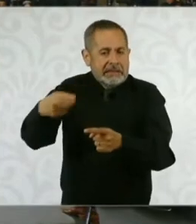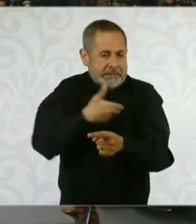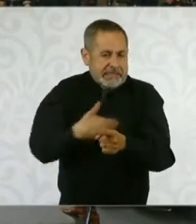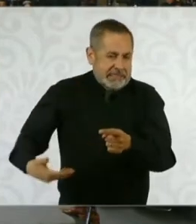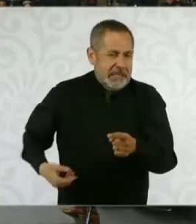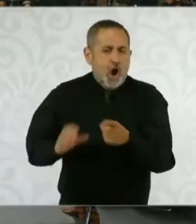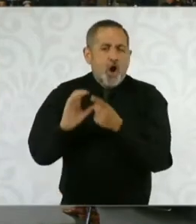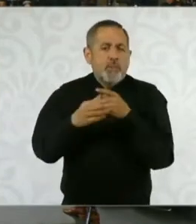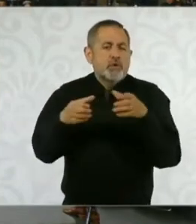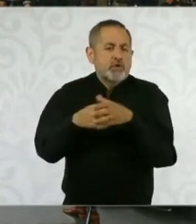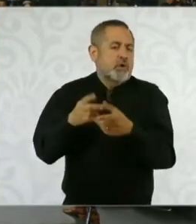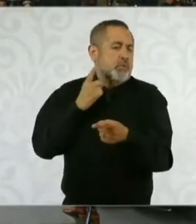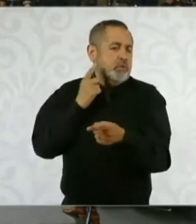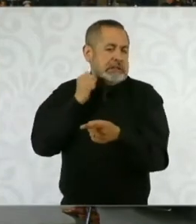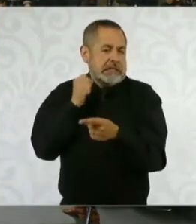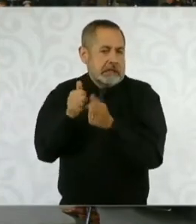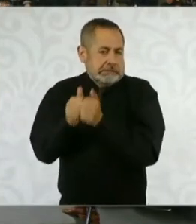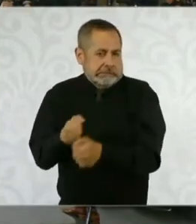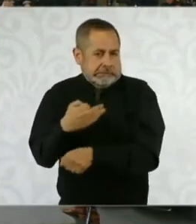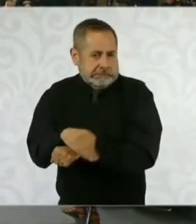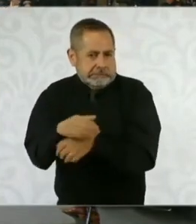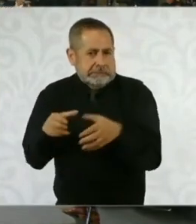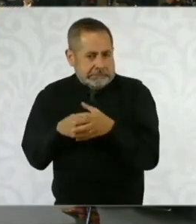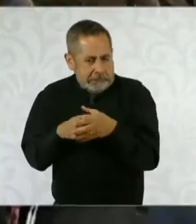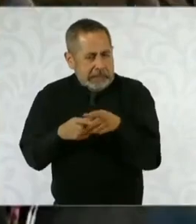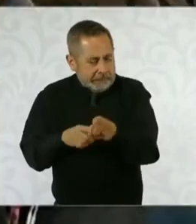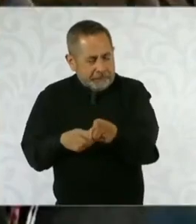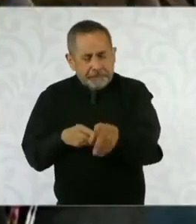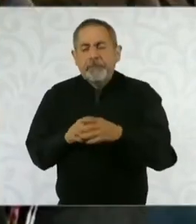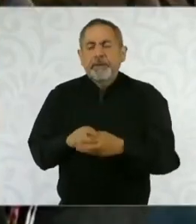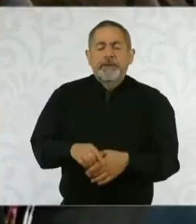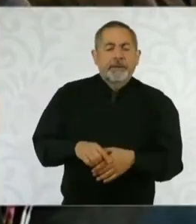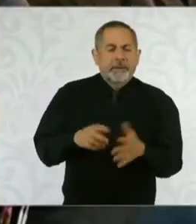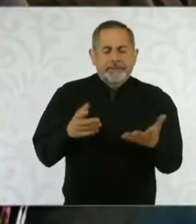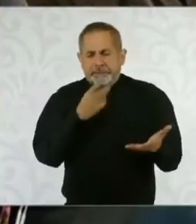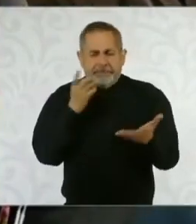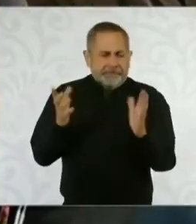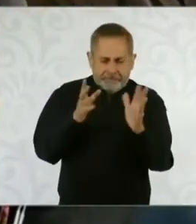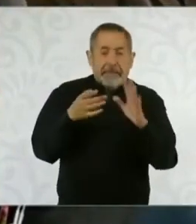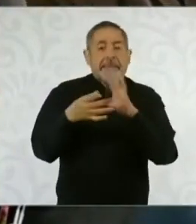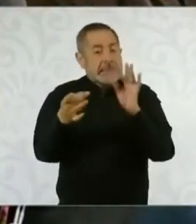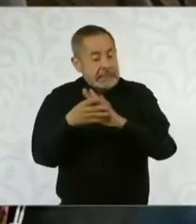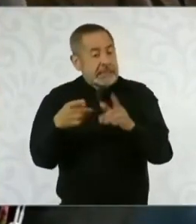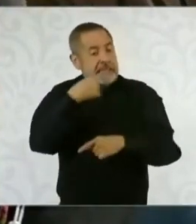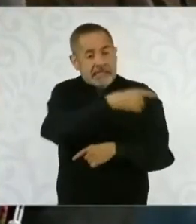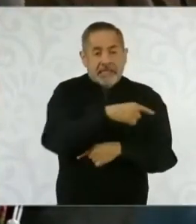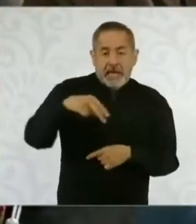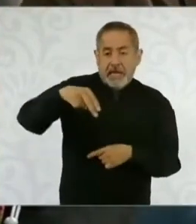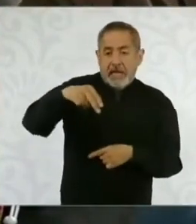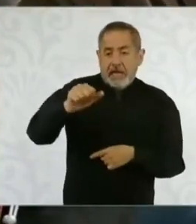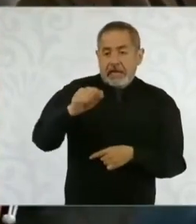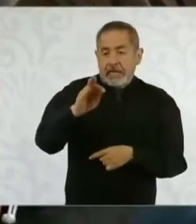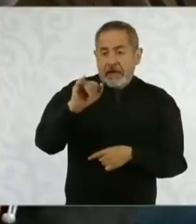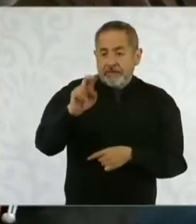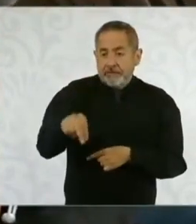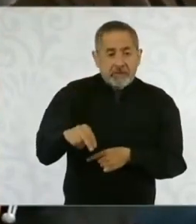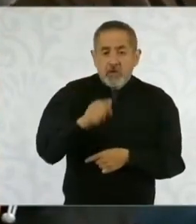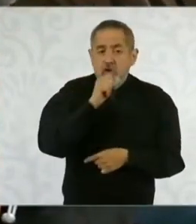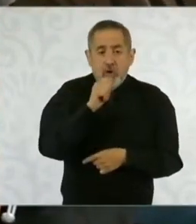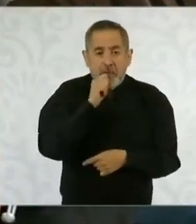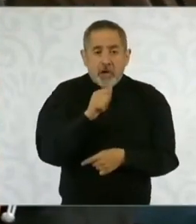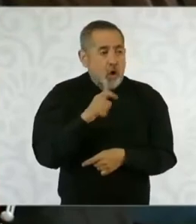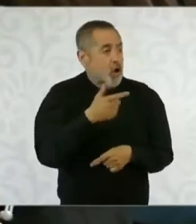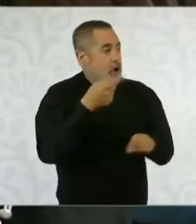comisión permanente, de este tema de los fideicomisos. Usted mencionaba que NAFIN no ha podido entregar el dinero de los fideicomisos a